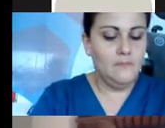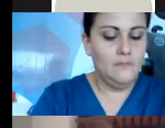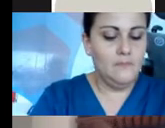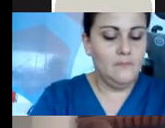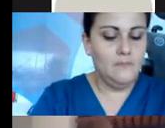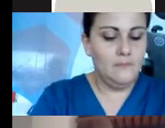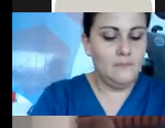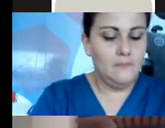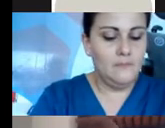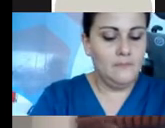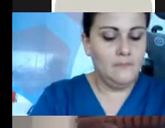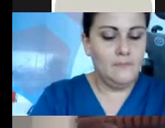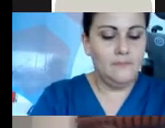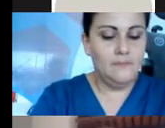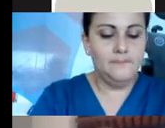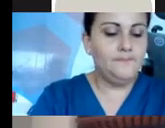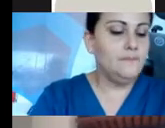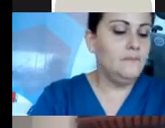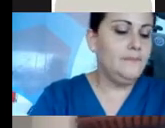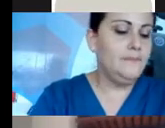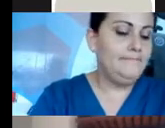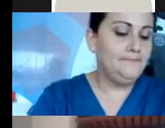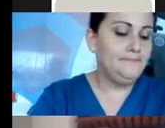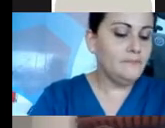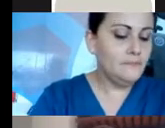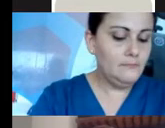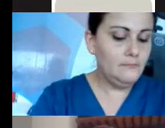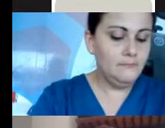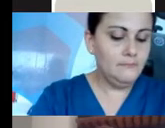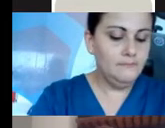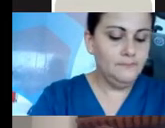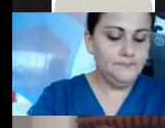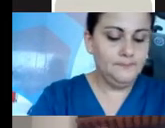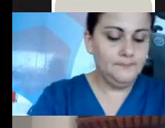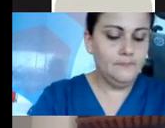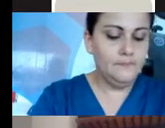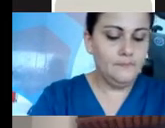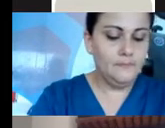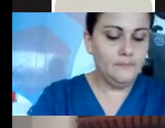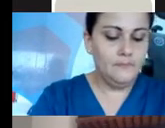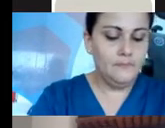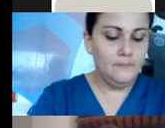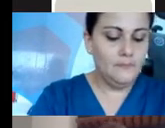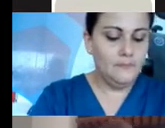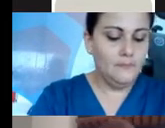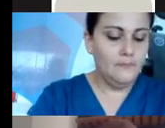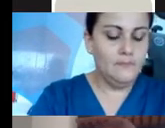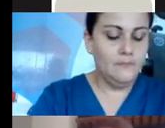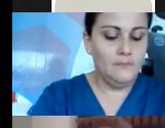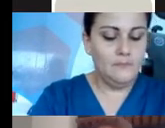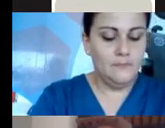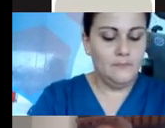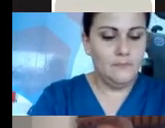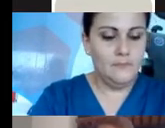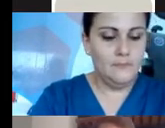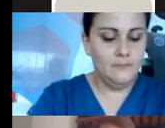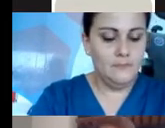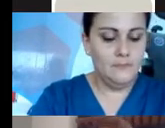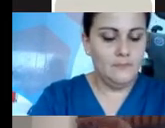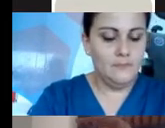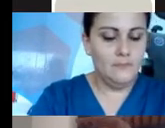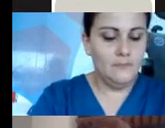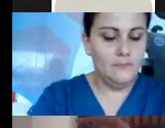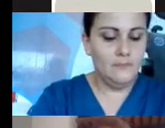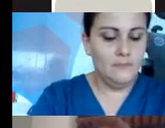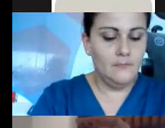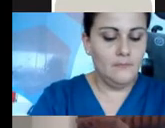botón, metálico, resistente. Aquí el paciente nuestro, el que estamos hablando, aplica mucha fuerza. Entonces, el que ustedes ven, el tercero,